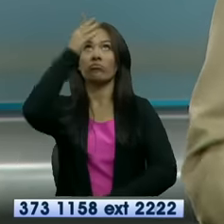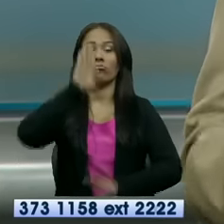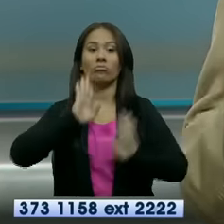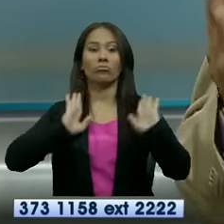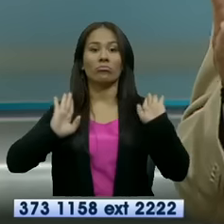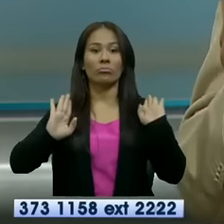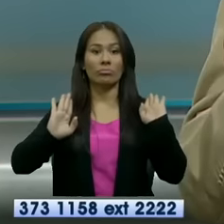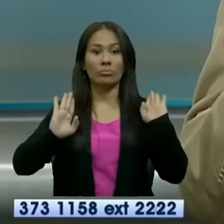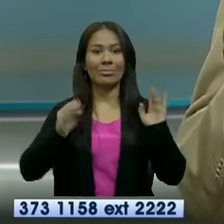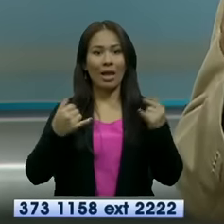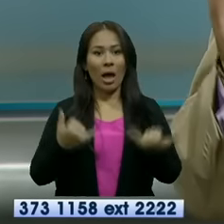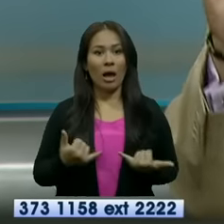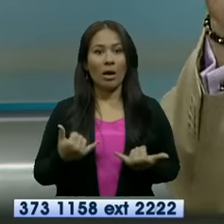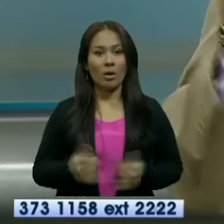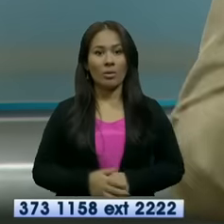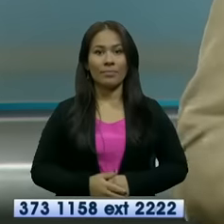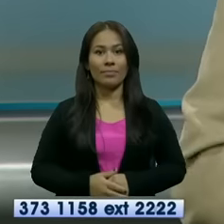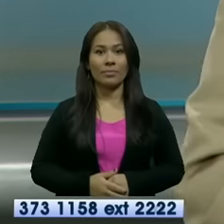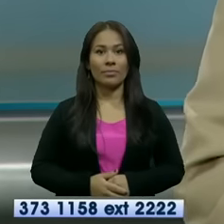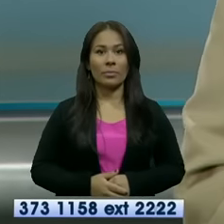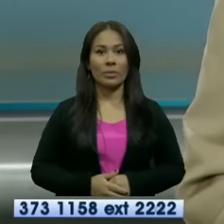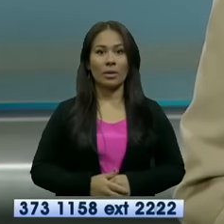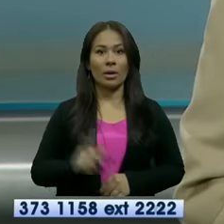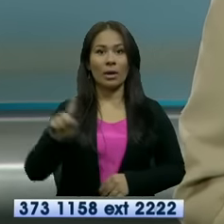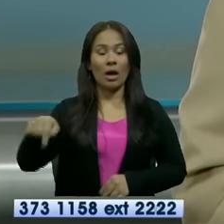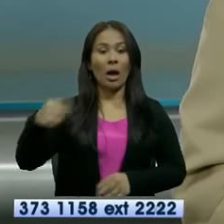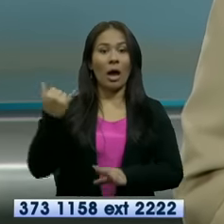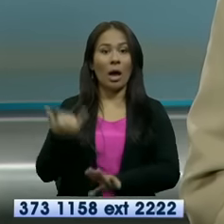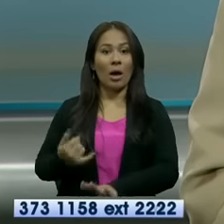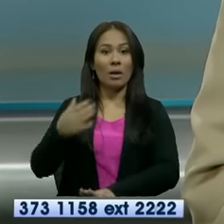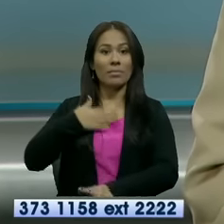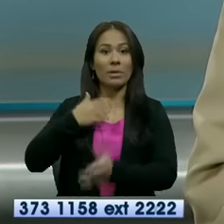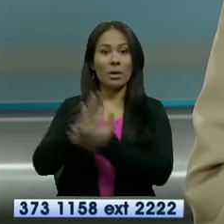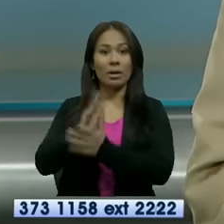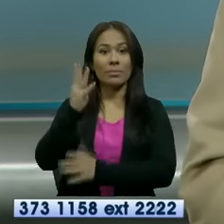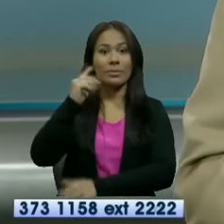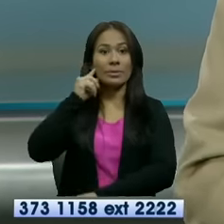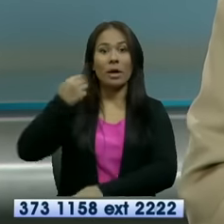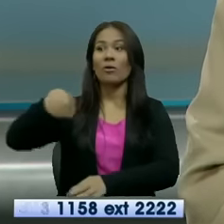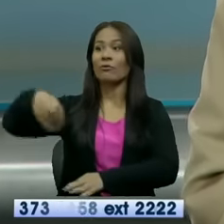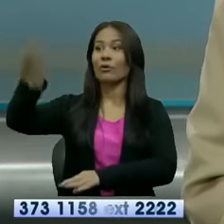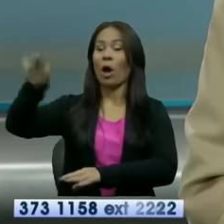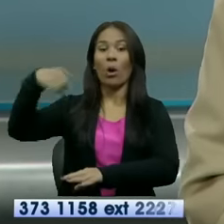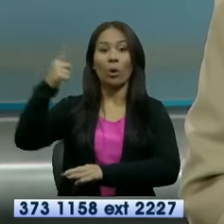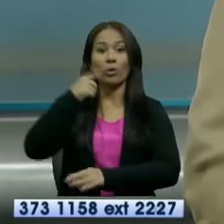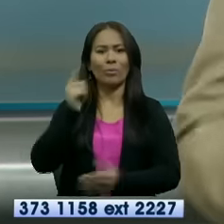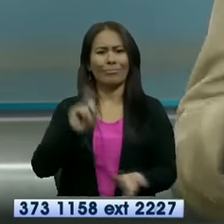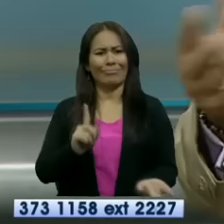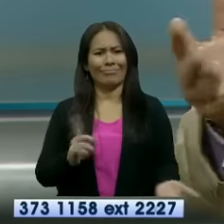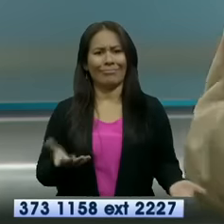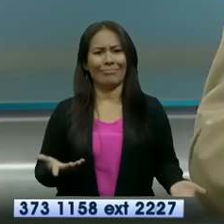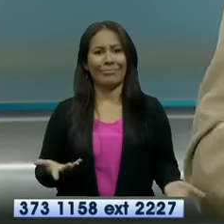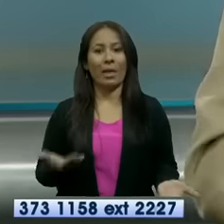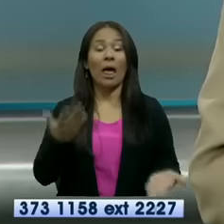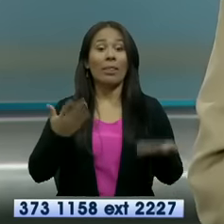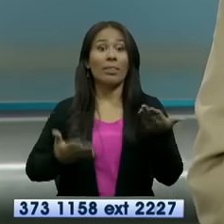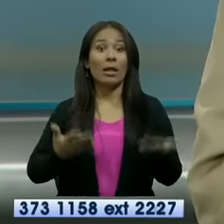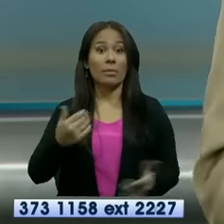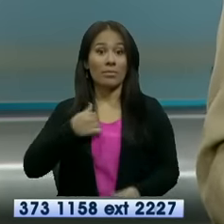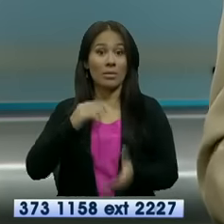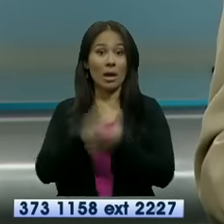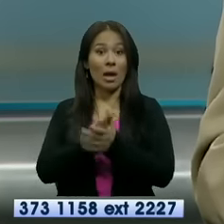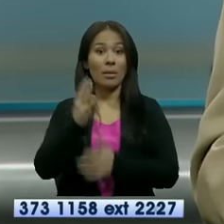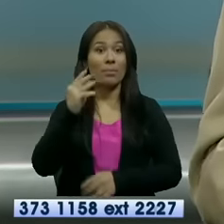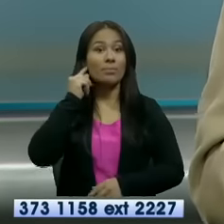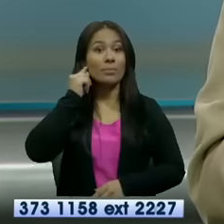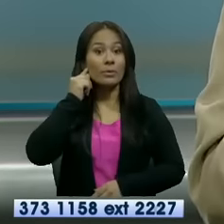No creo que ahora se le meta la locura de irse con otro. Ya sería lo último, a los 49 años. Pero si se le metiera la locura, bueno,